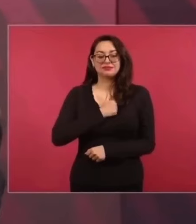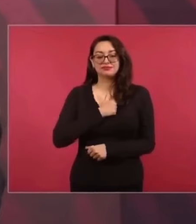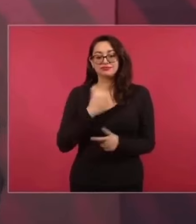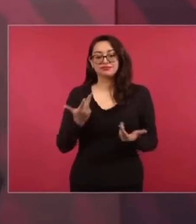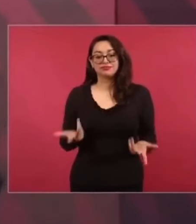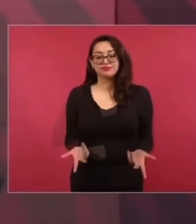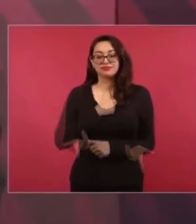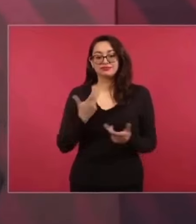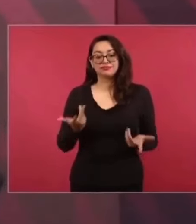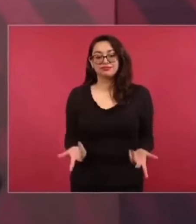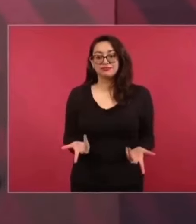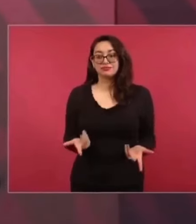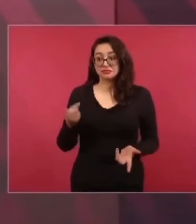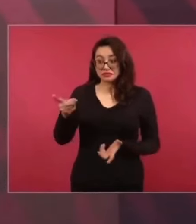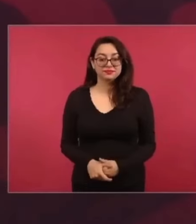continúa la violencia.